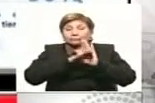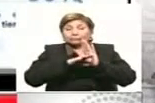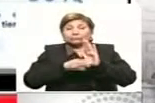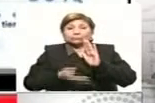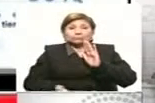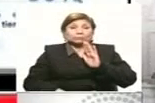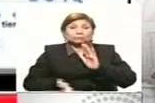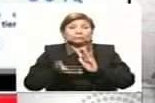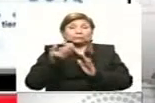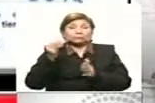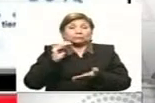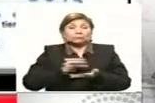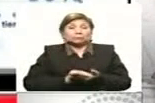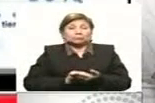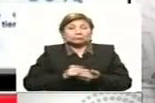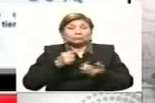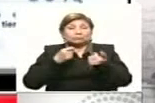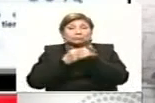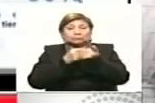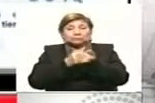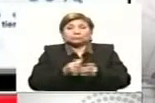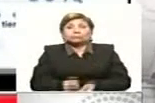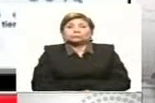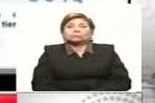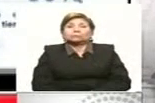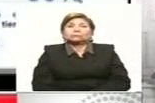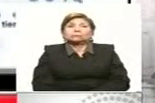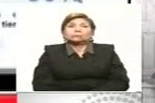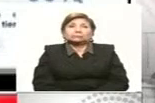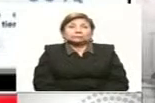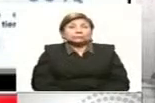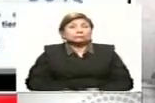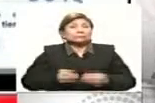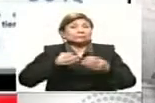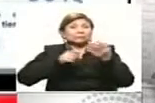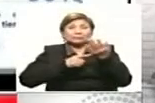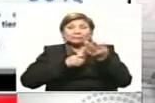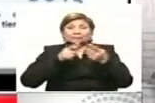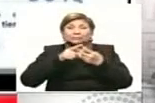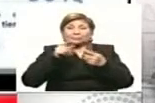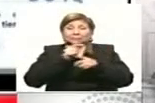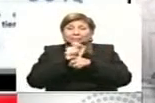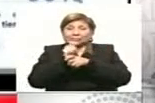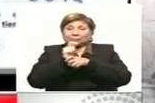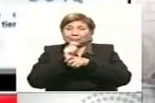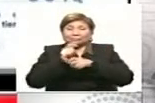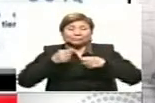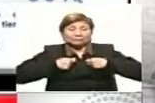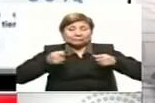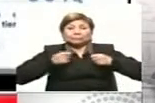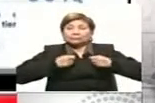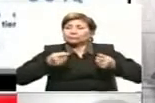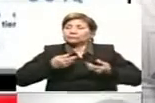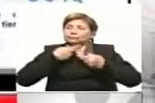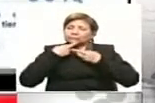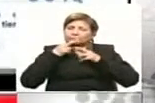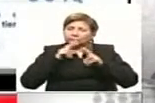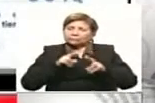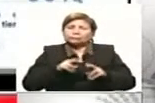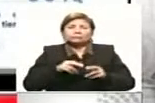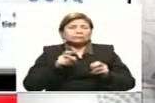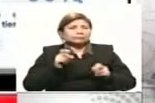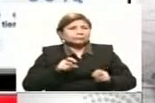la cantidad de gente que necesita apoyo, terapia, ¿no? Y nuestros establecimientos no están dando una respuesta adecuada. Los